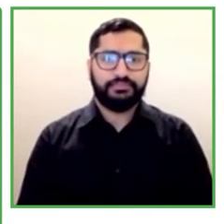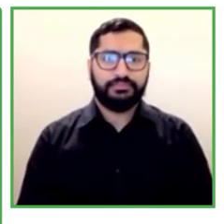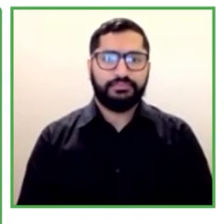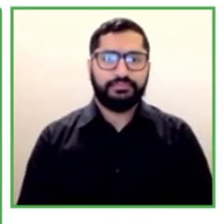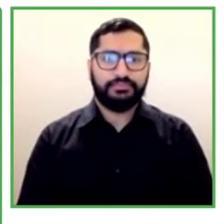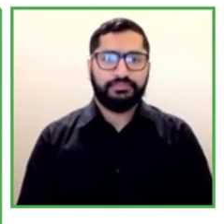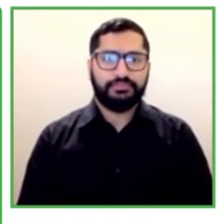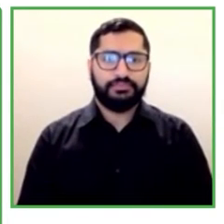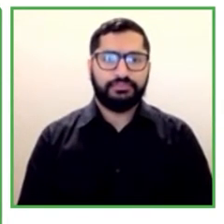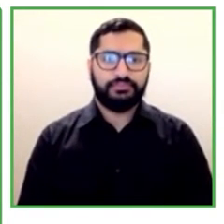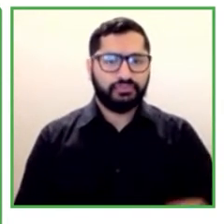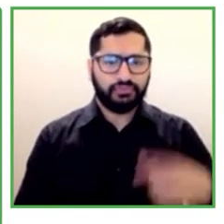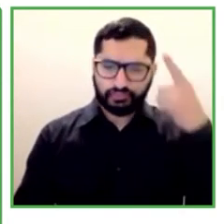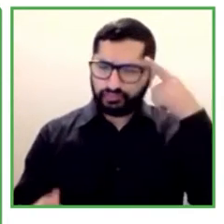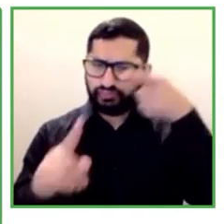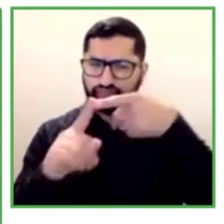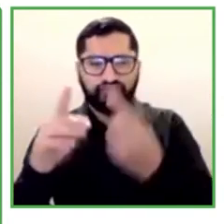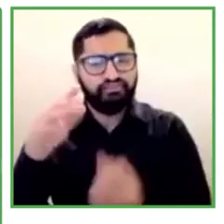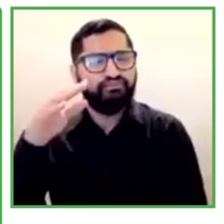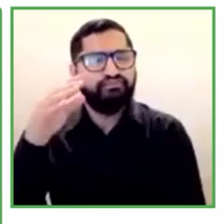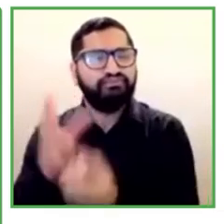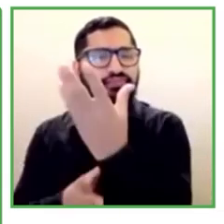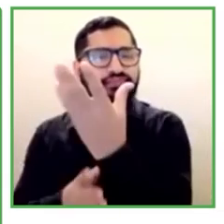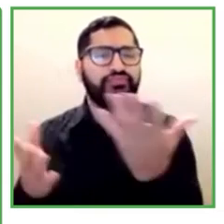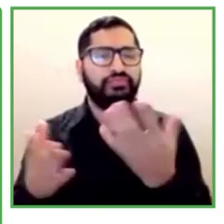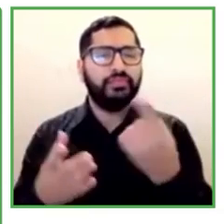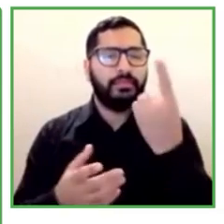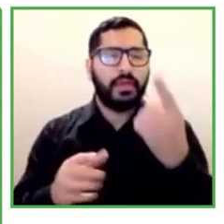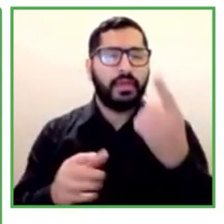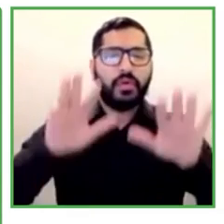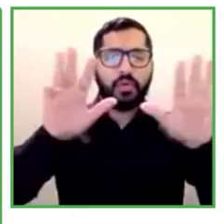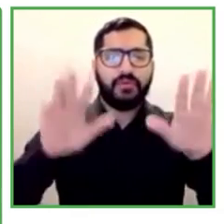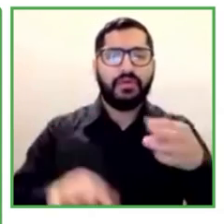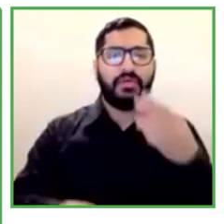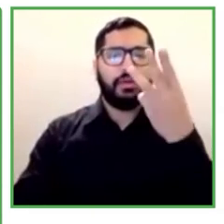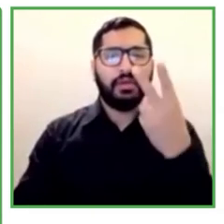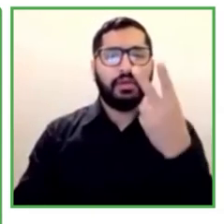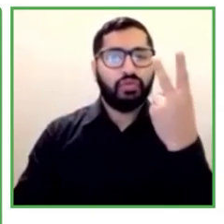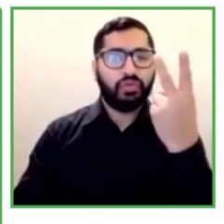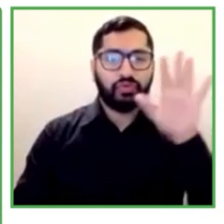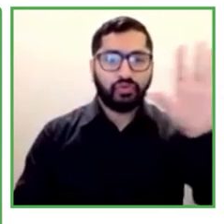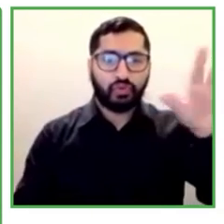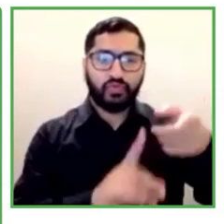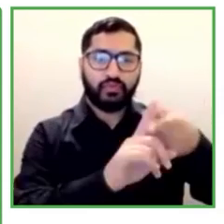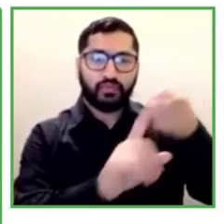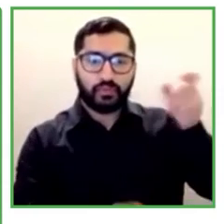1932 en Canadá. El banco tiene más de 20 millones de clientes